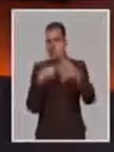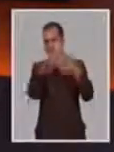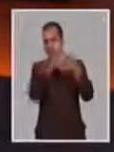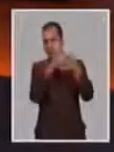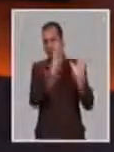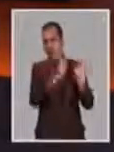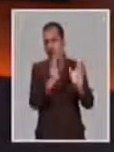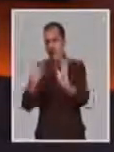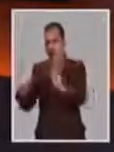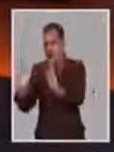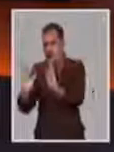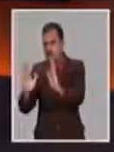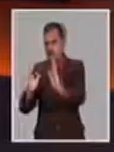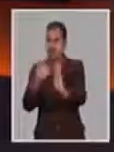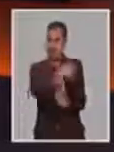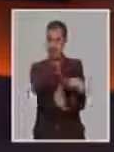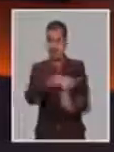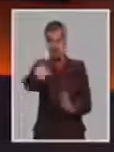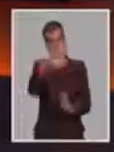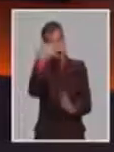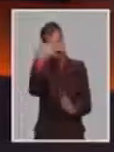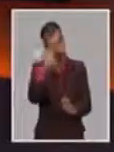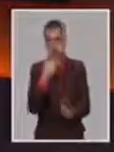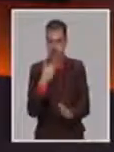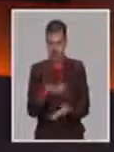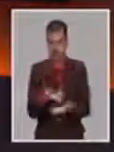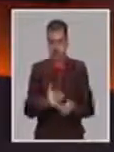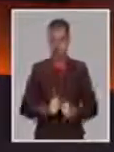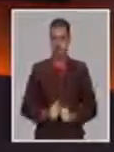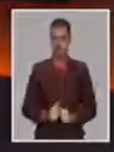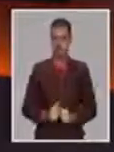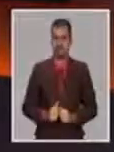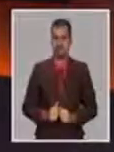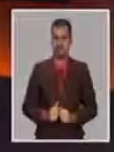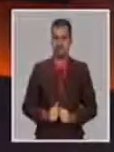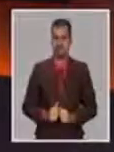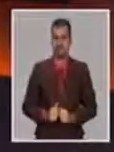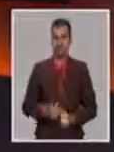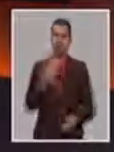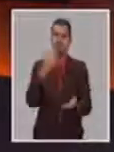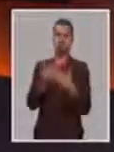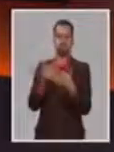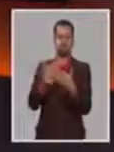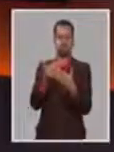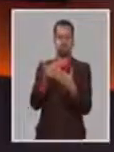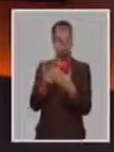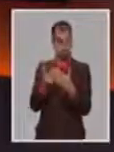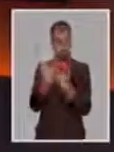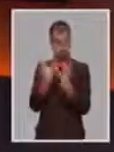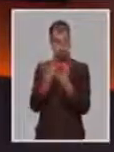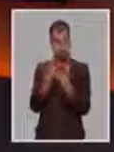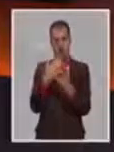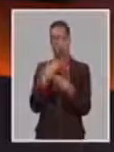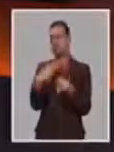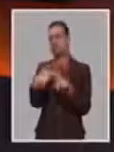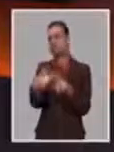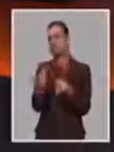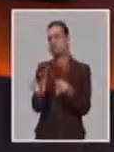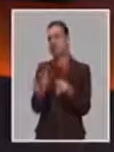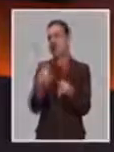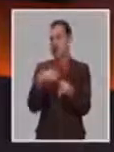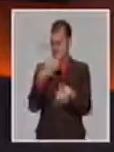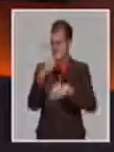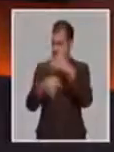sean comprendidas con la población, y me gustaría empezar desde el título del ensayo, porque en el título hay mucho contenido y la población lo va a recibir como parte de